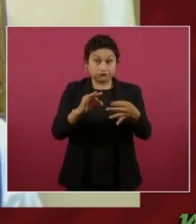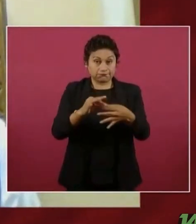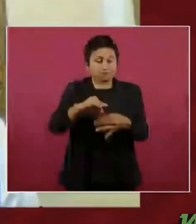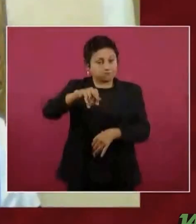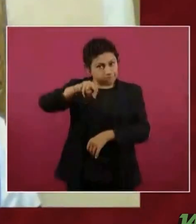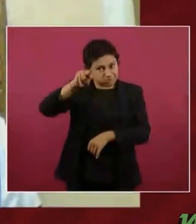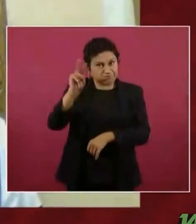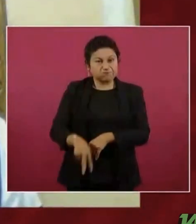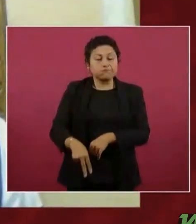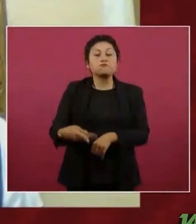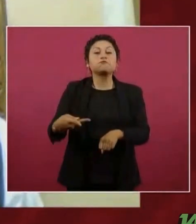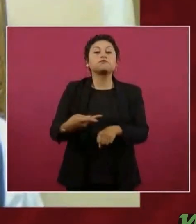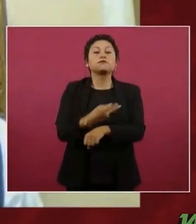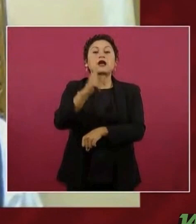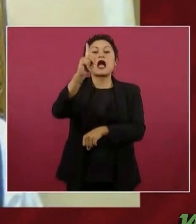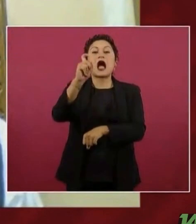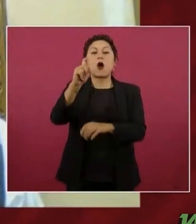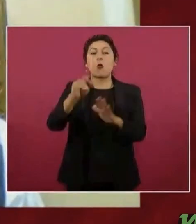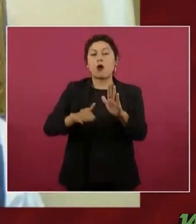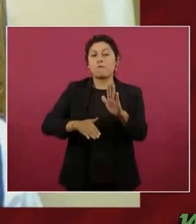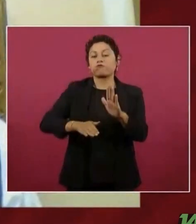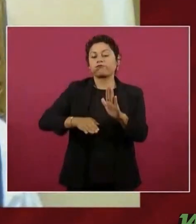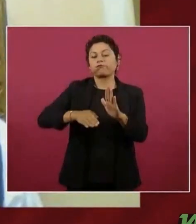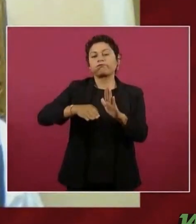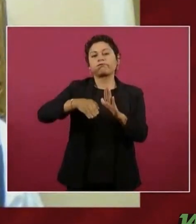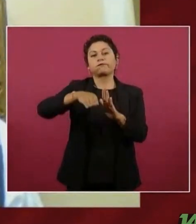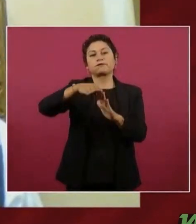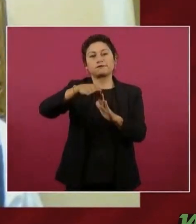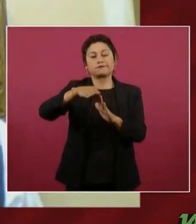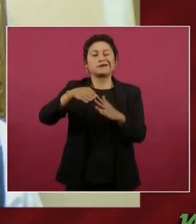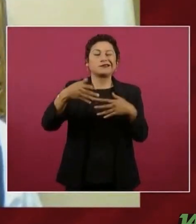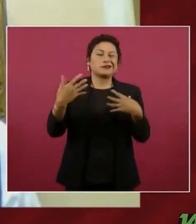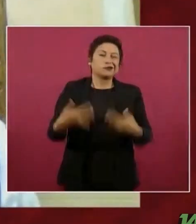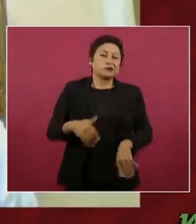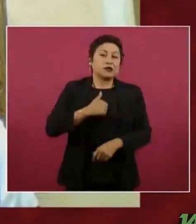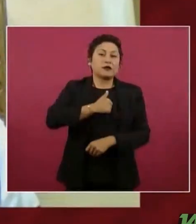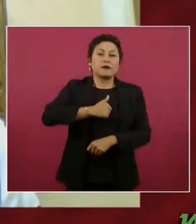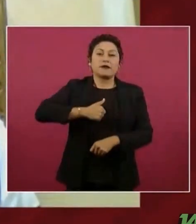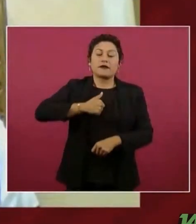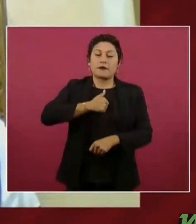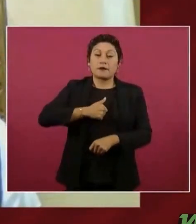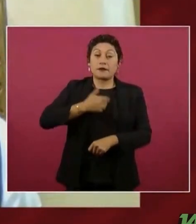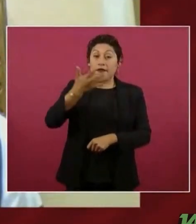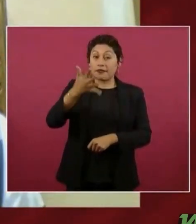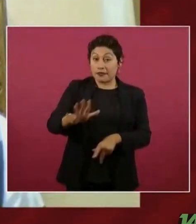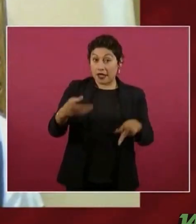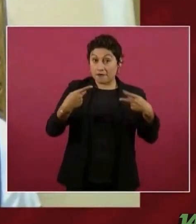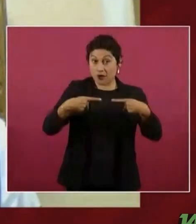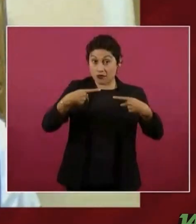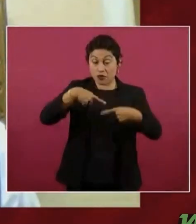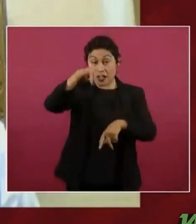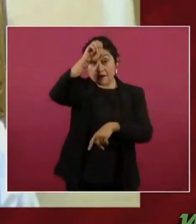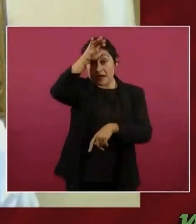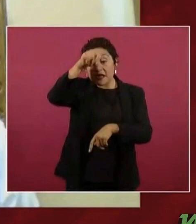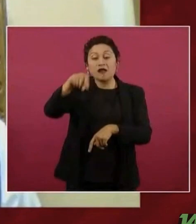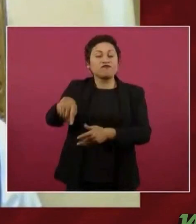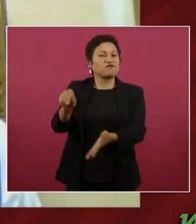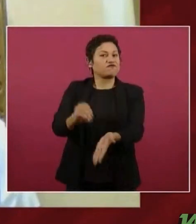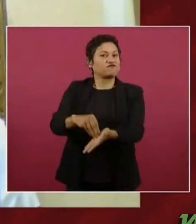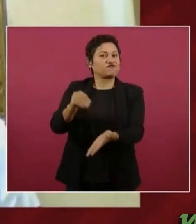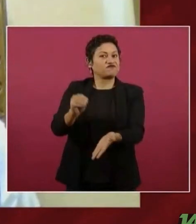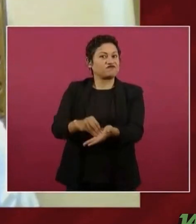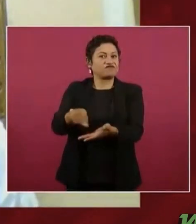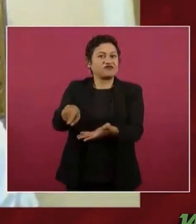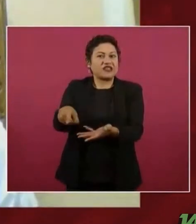donde lamentablemente siguen atrapados 10 mineros, y ese es